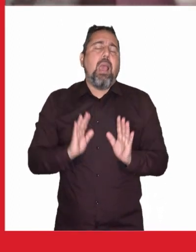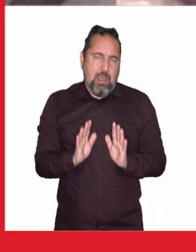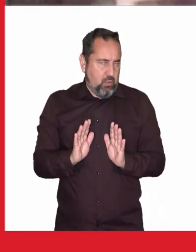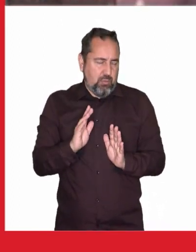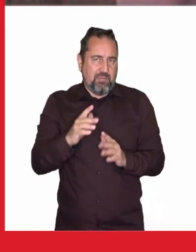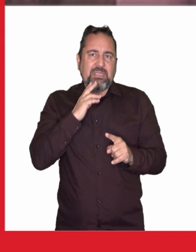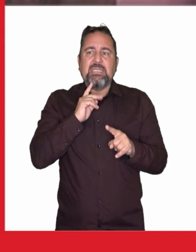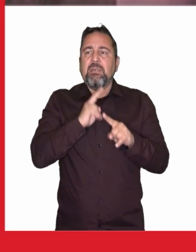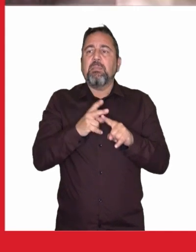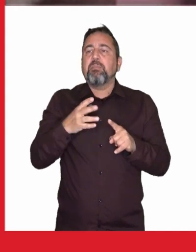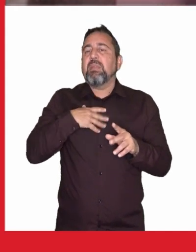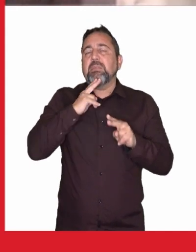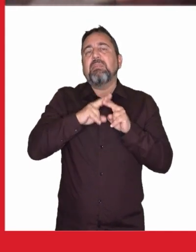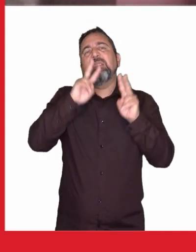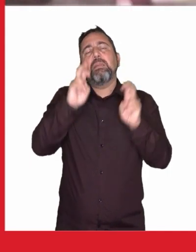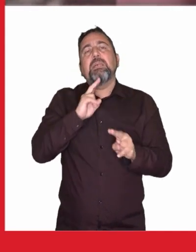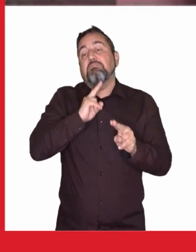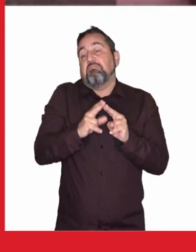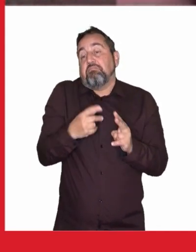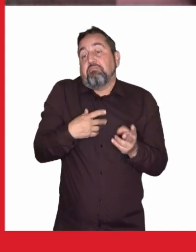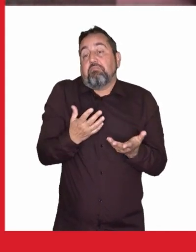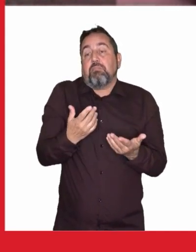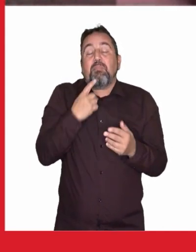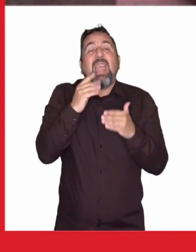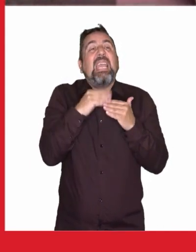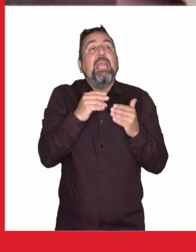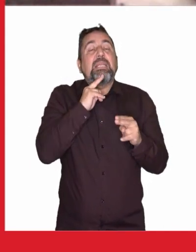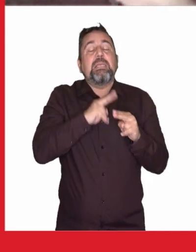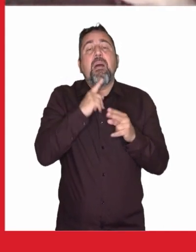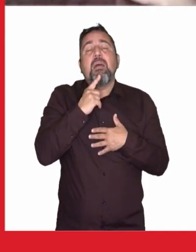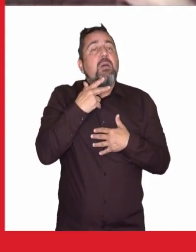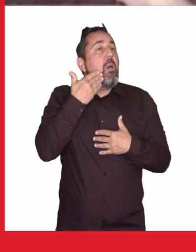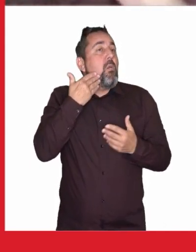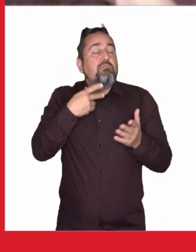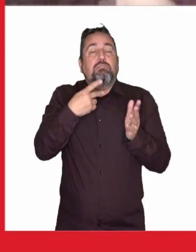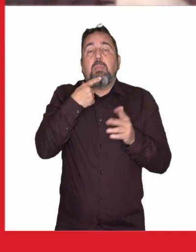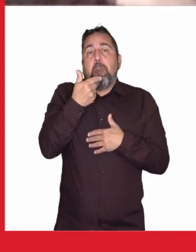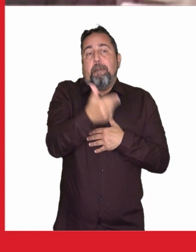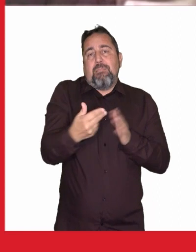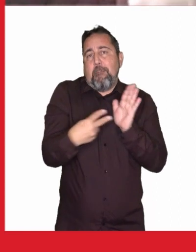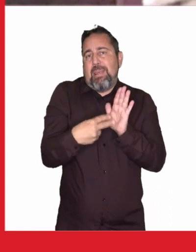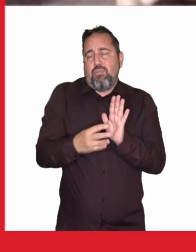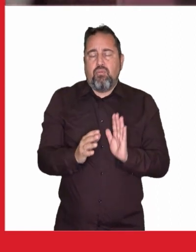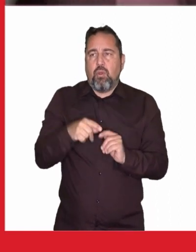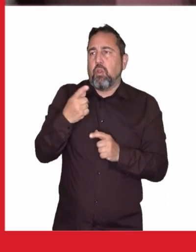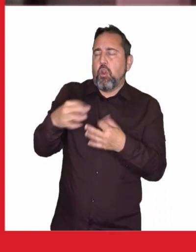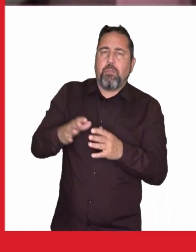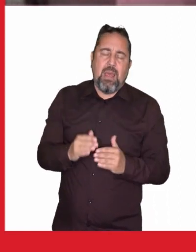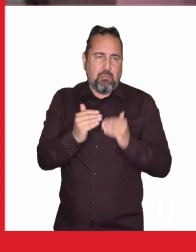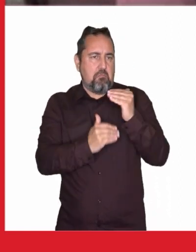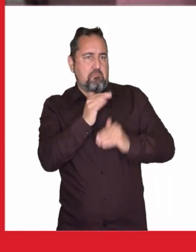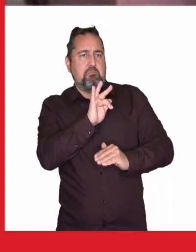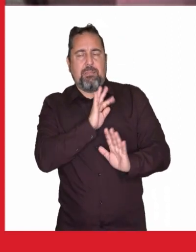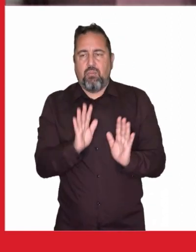¿Sí? Entonces, hay gente, esto es muy claro si queréis, en los casos premium, por ejemplo, ¿no? Entonces, cuando tengo clientes premium, clientes normales